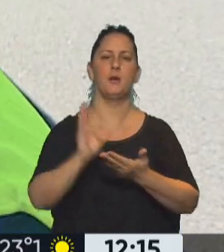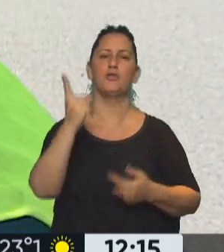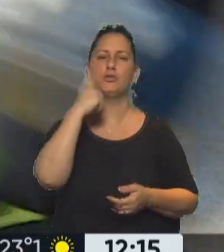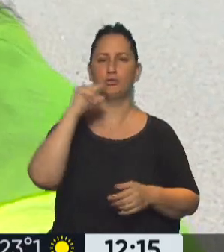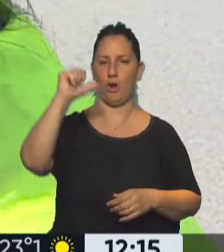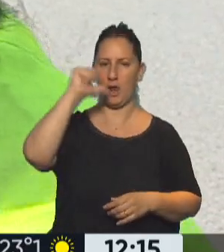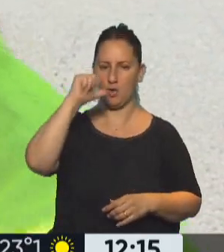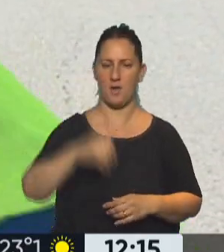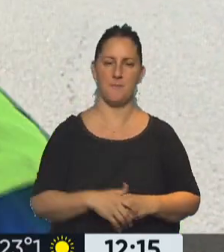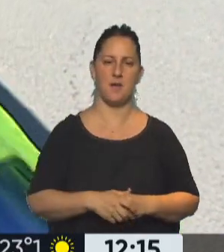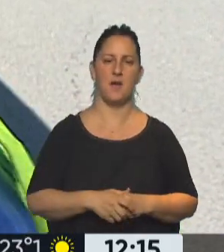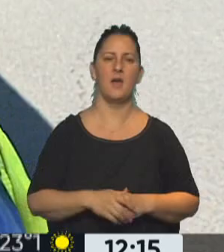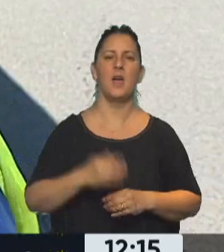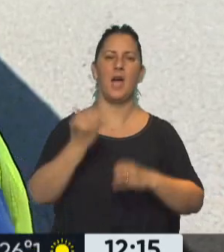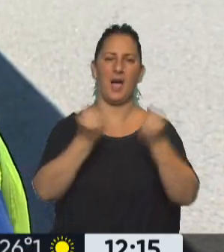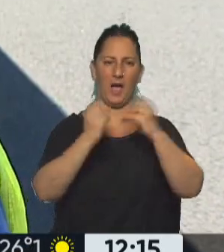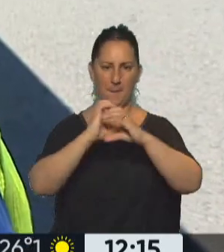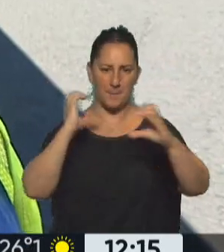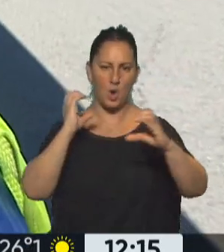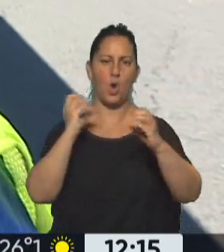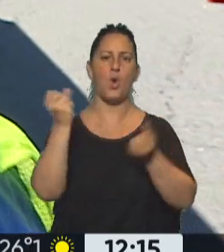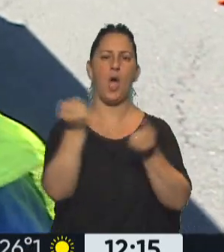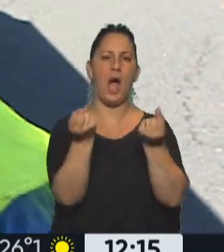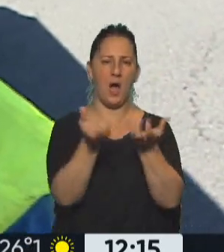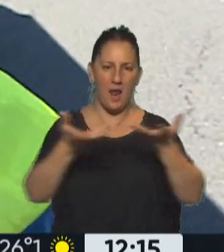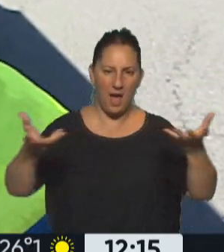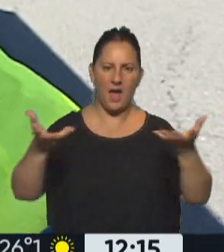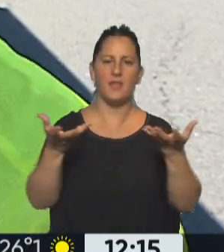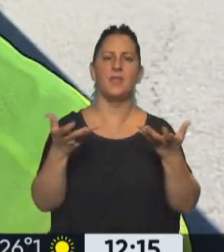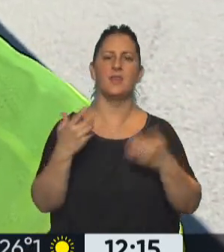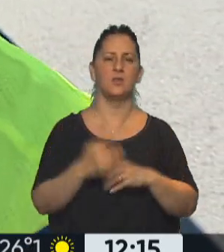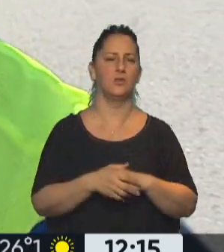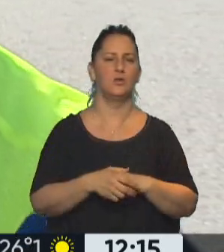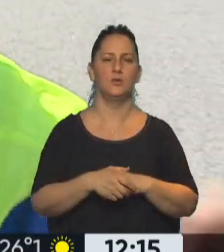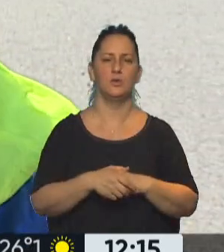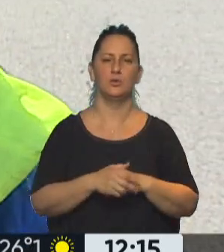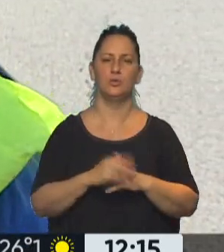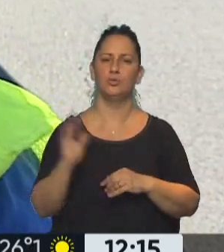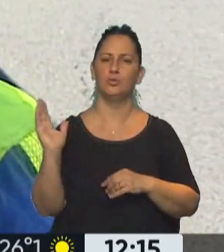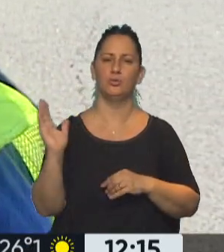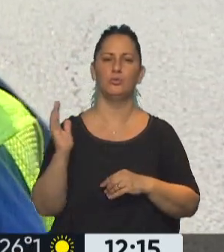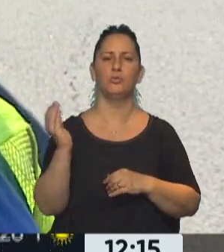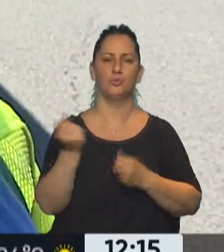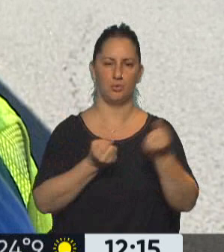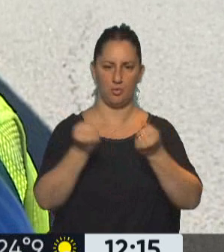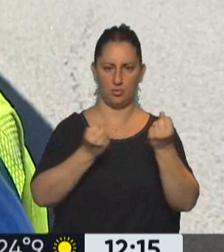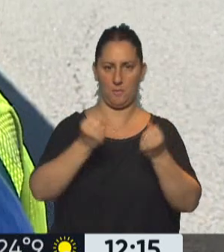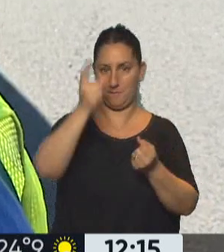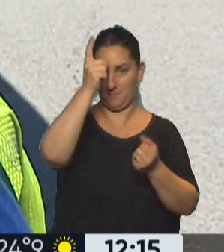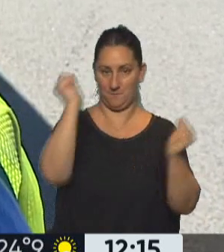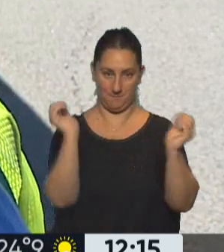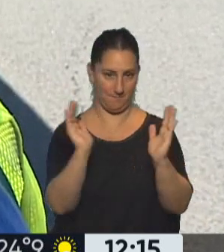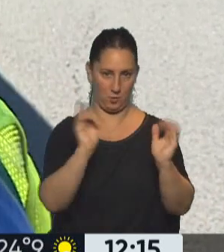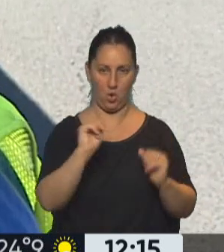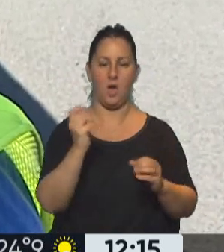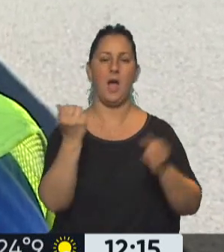alcoholemia. Bueno, ¿qué paran? ¿Camiones, vehículos de gran porte, utilitarios, automovilistas? Automovilistas nosotros no.